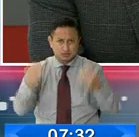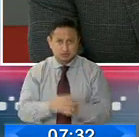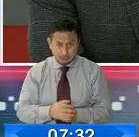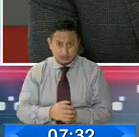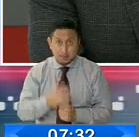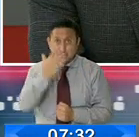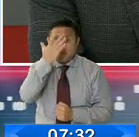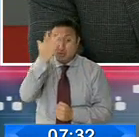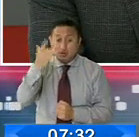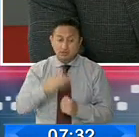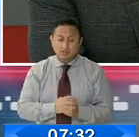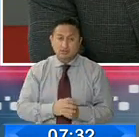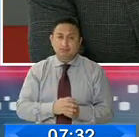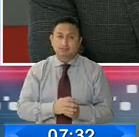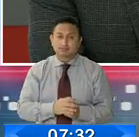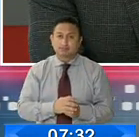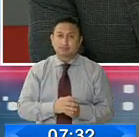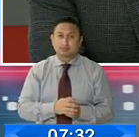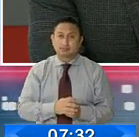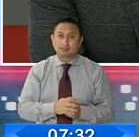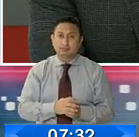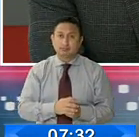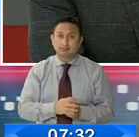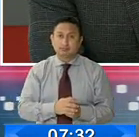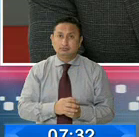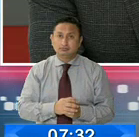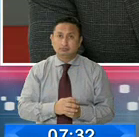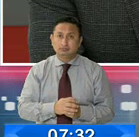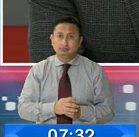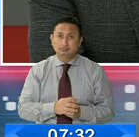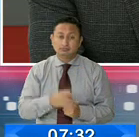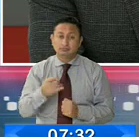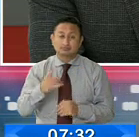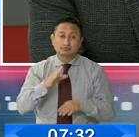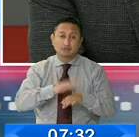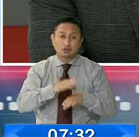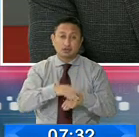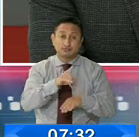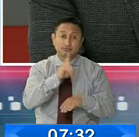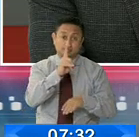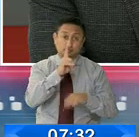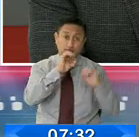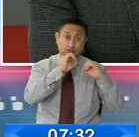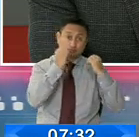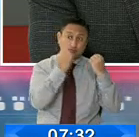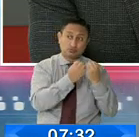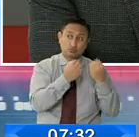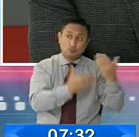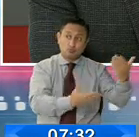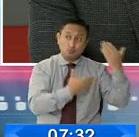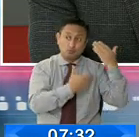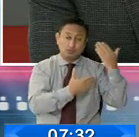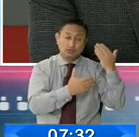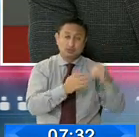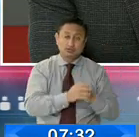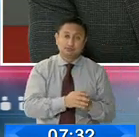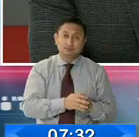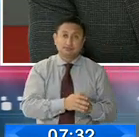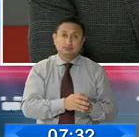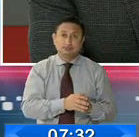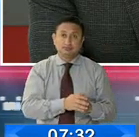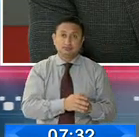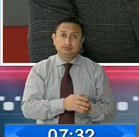sería inadmisible que por una organización política y por